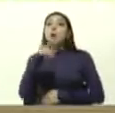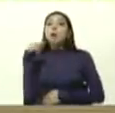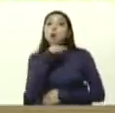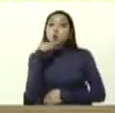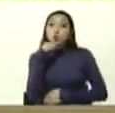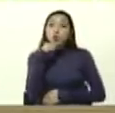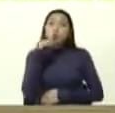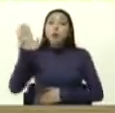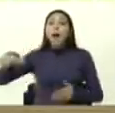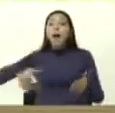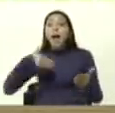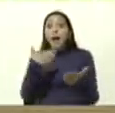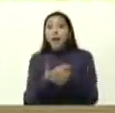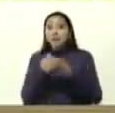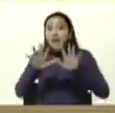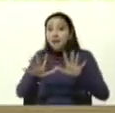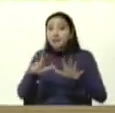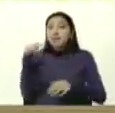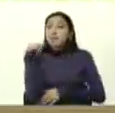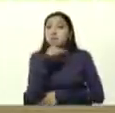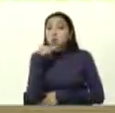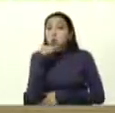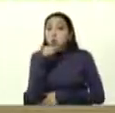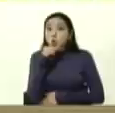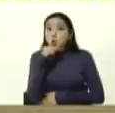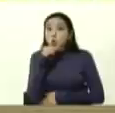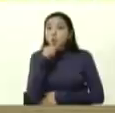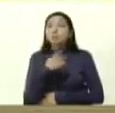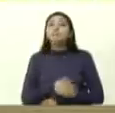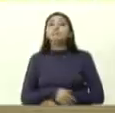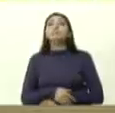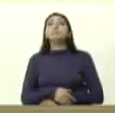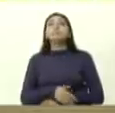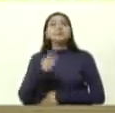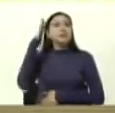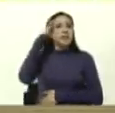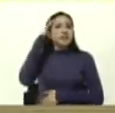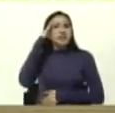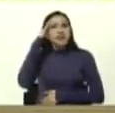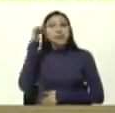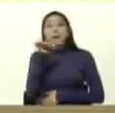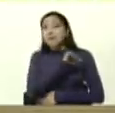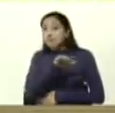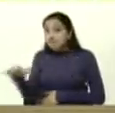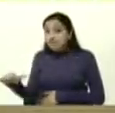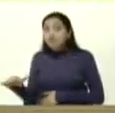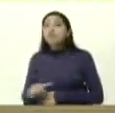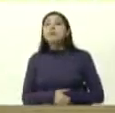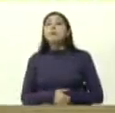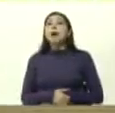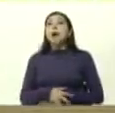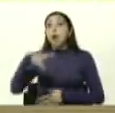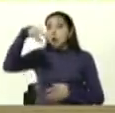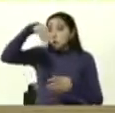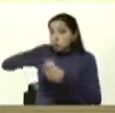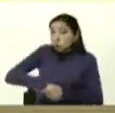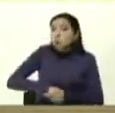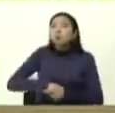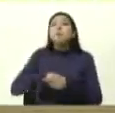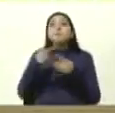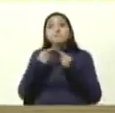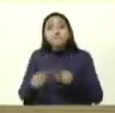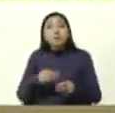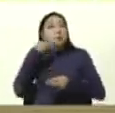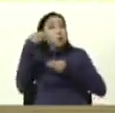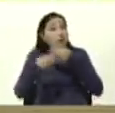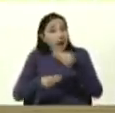al viernes 10 de octubre, a pesar de que es semana radical, se ha establecido una